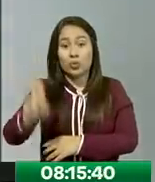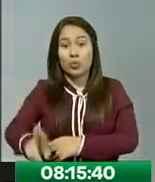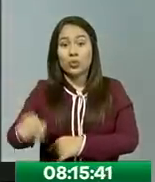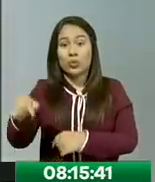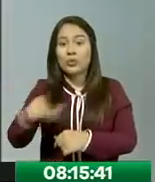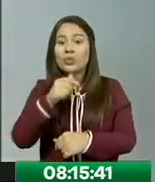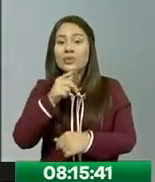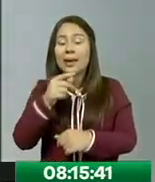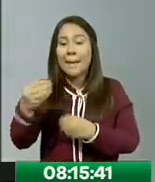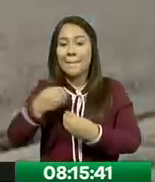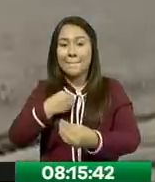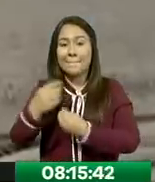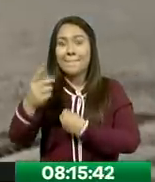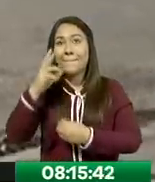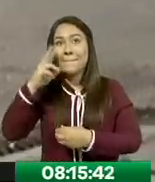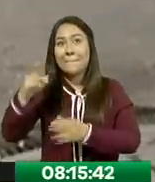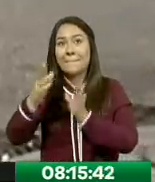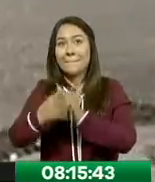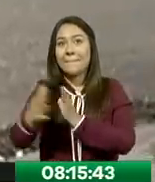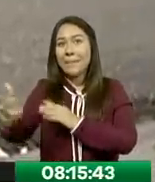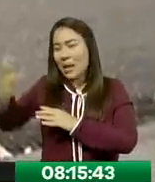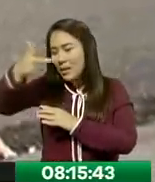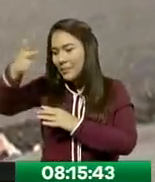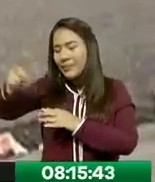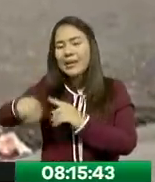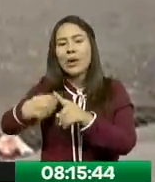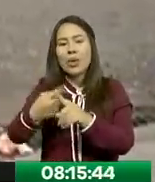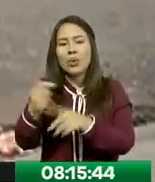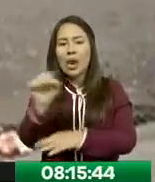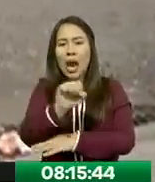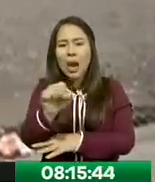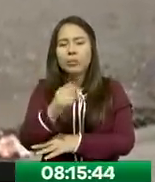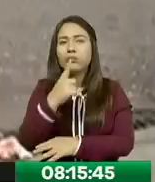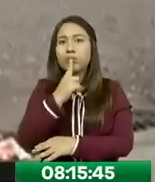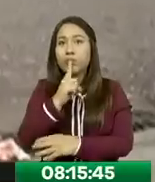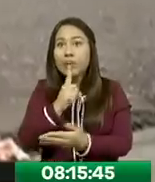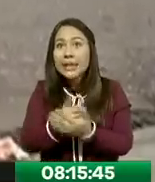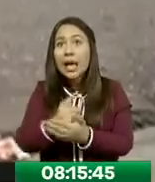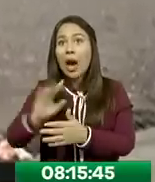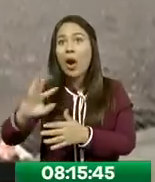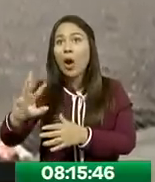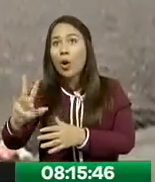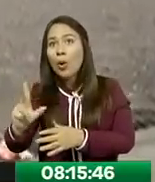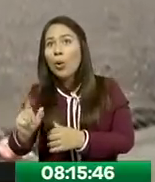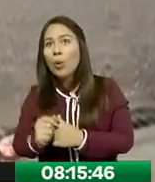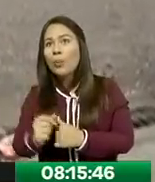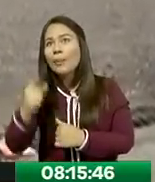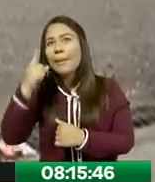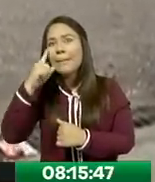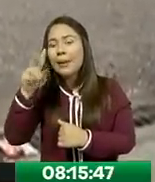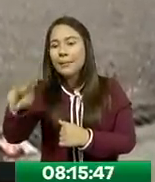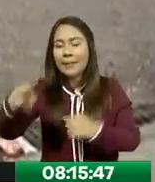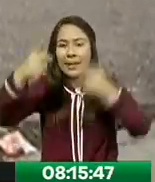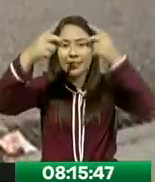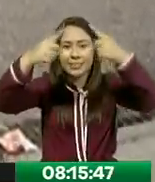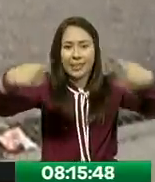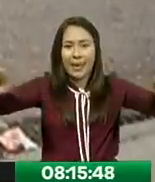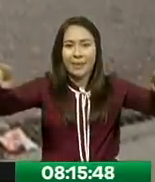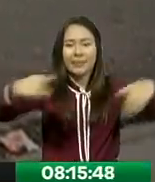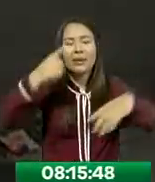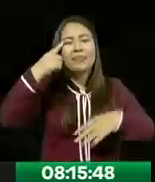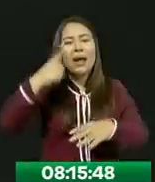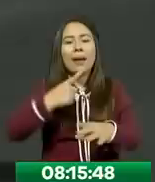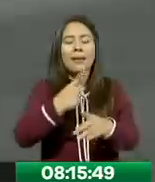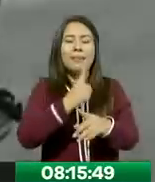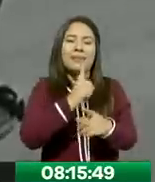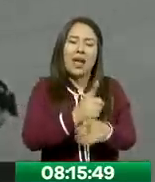están desprotegidas, pero ahora último parece que se hubo un auge demasiado grande. Más allá de que ya están las fiestas navideñas y eso es como que una propaganda para el